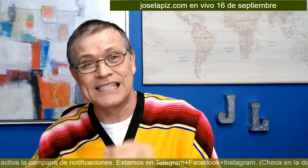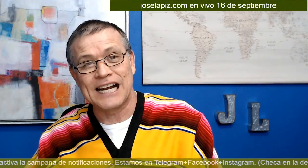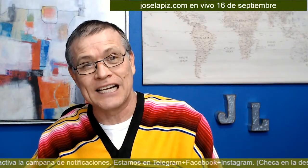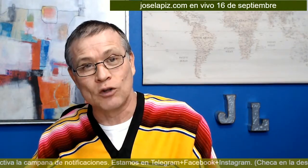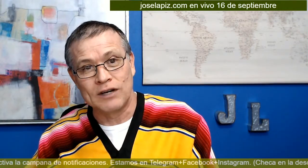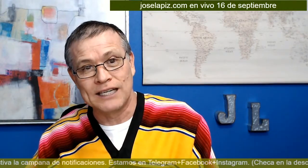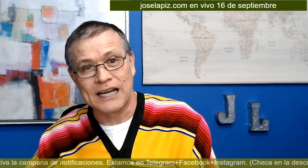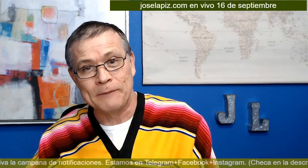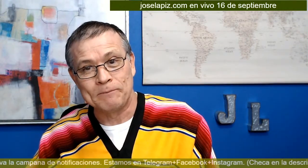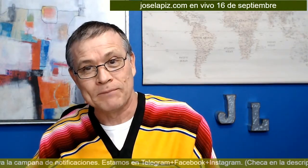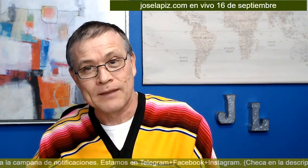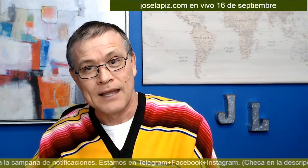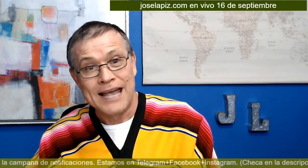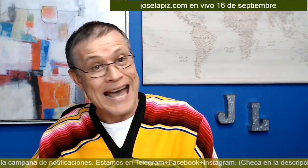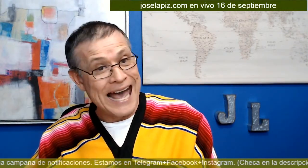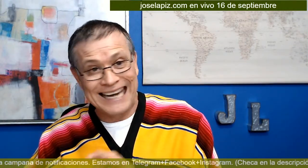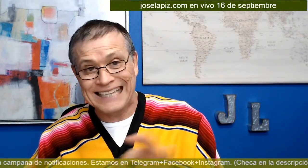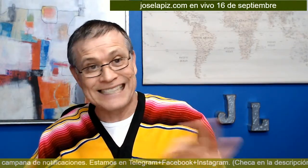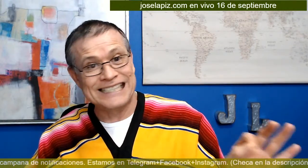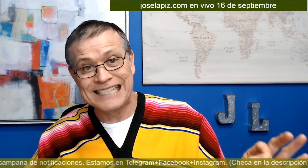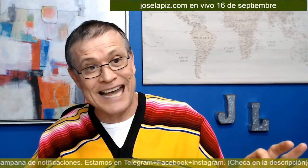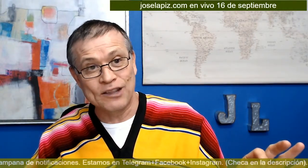la Iglesia Católica.